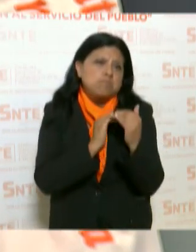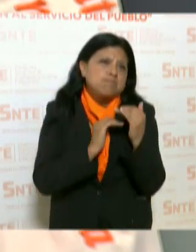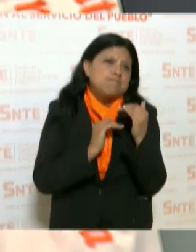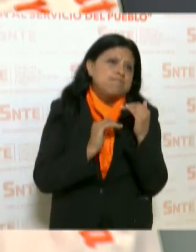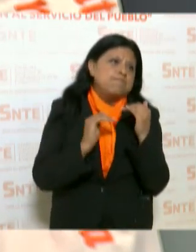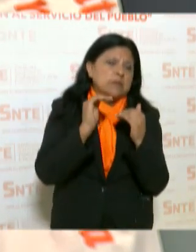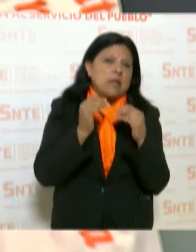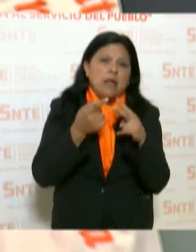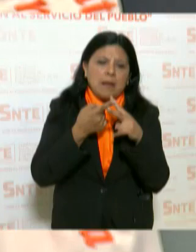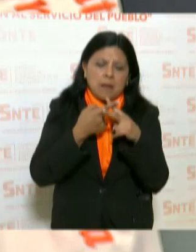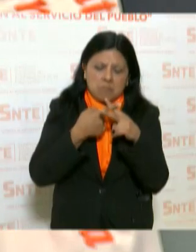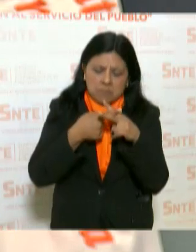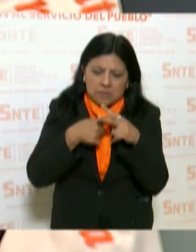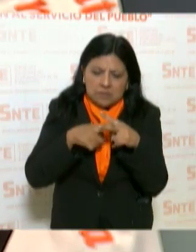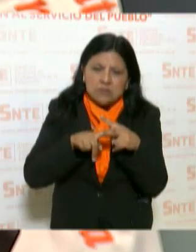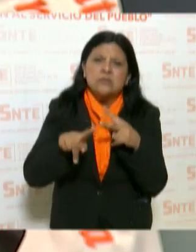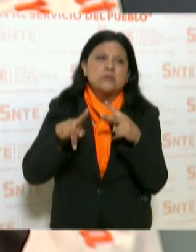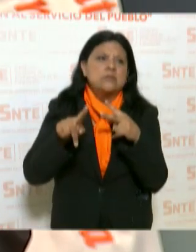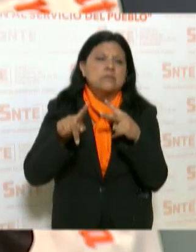empezaron a aplicar